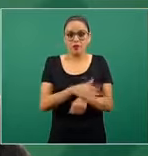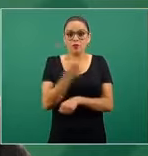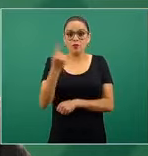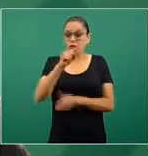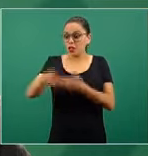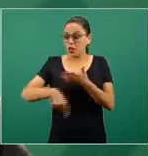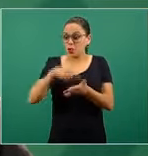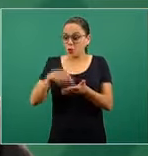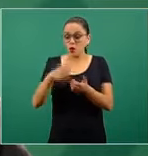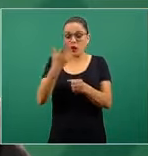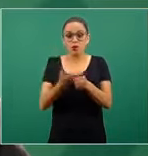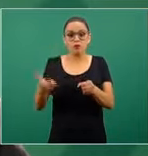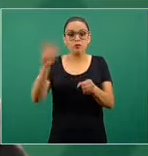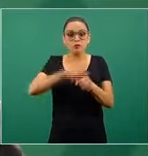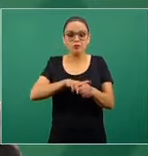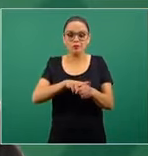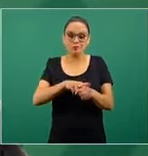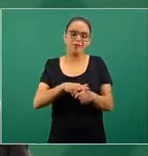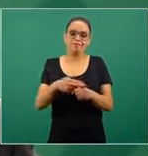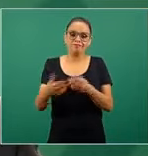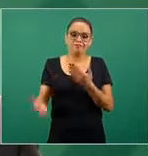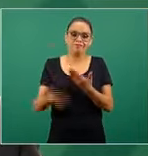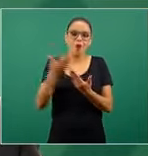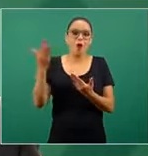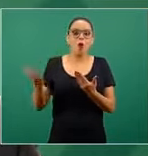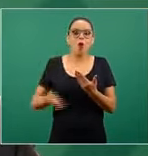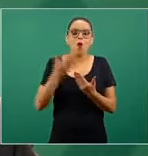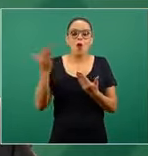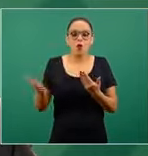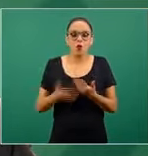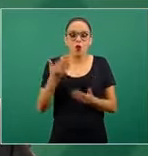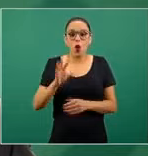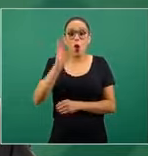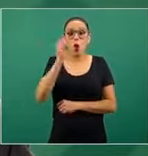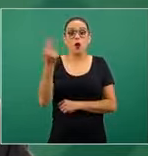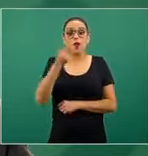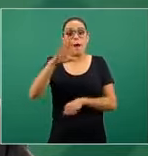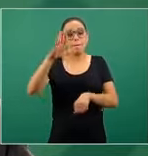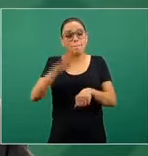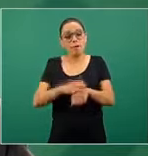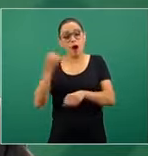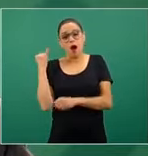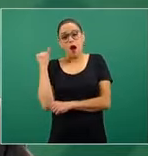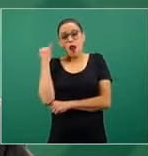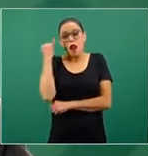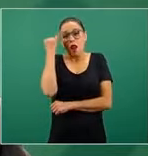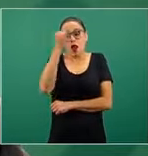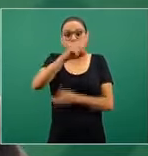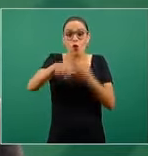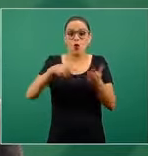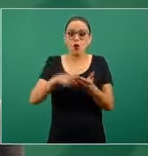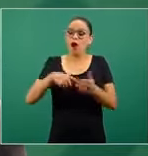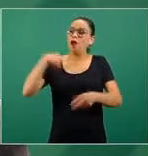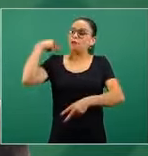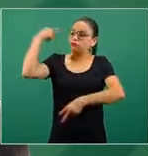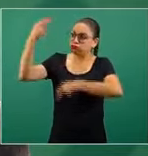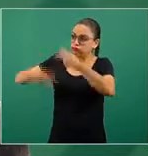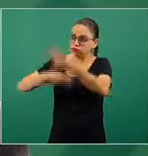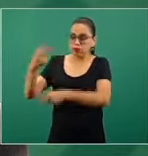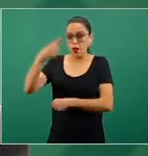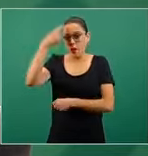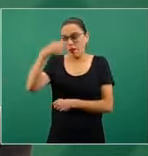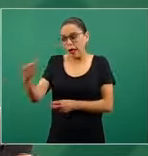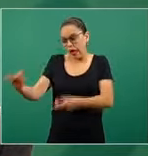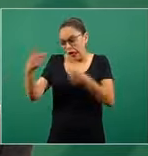unidades de atención es menor, o tiene que recorrer un trecho mucho más largo para alcanzar esa